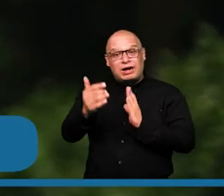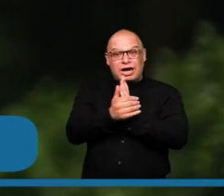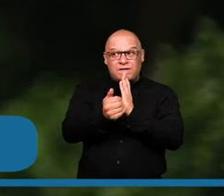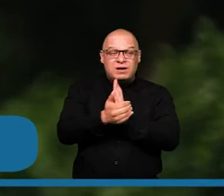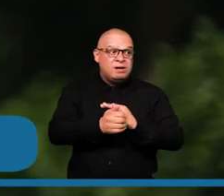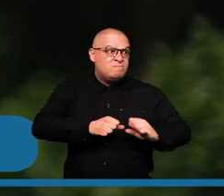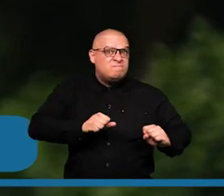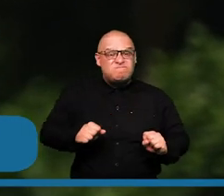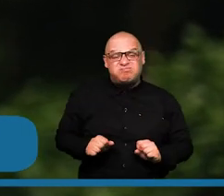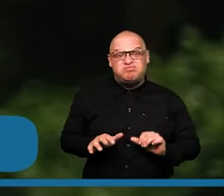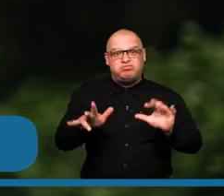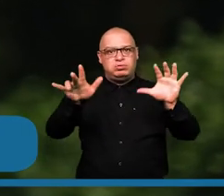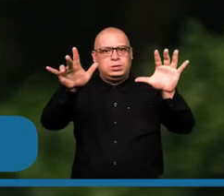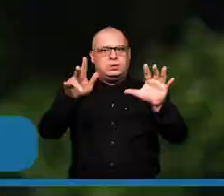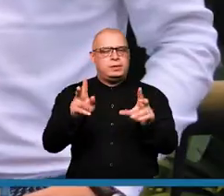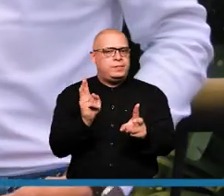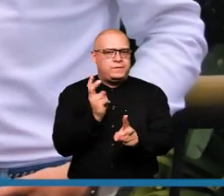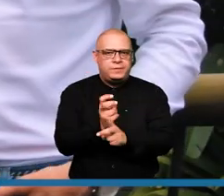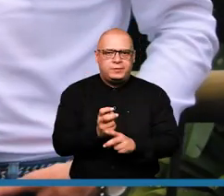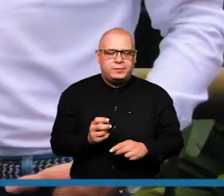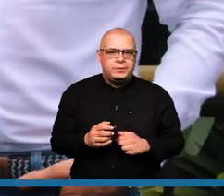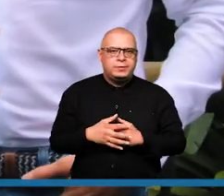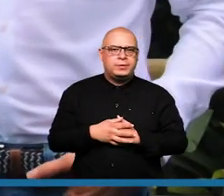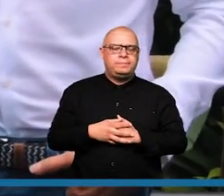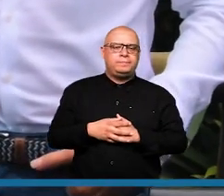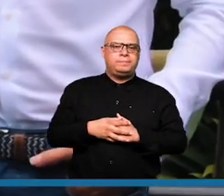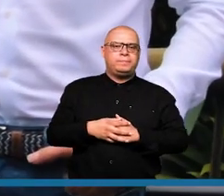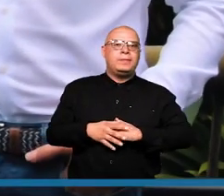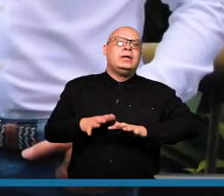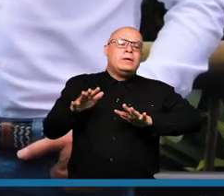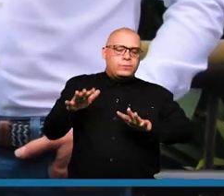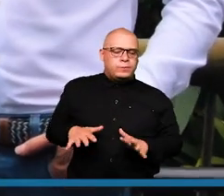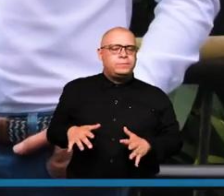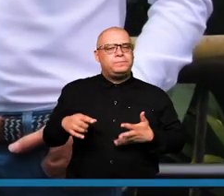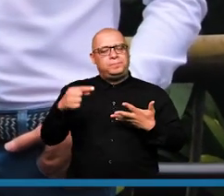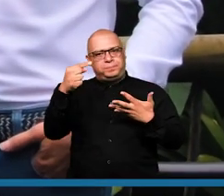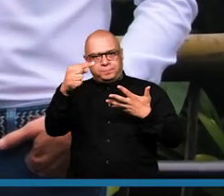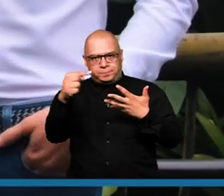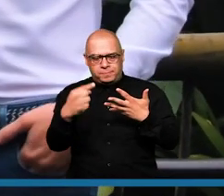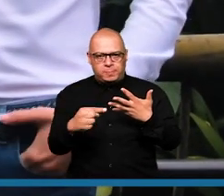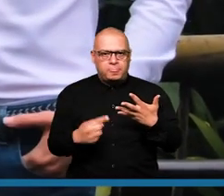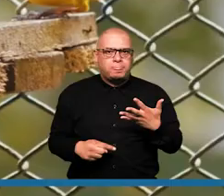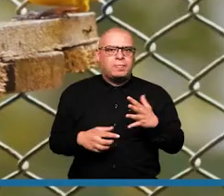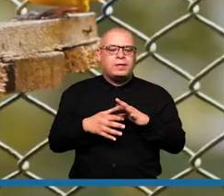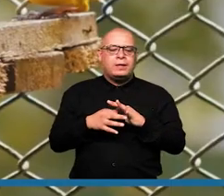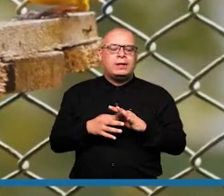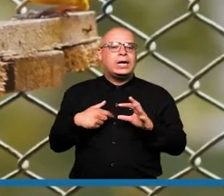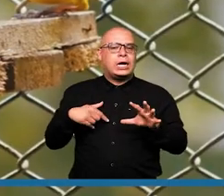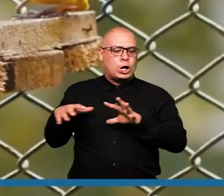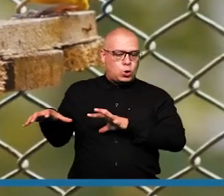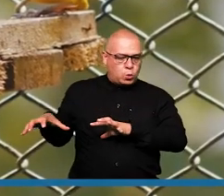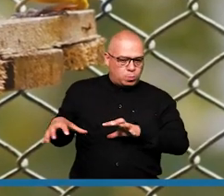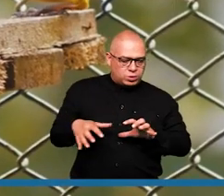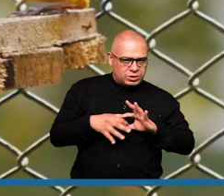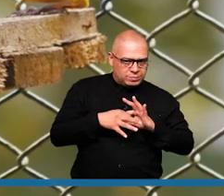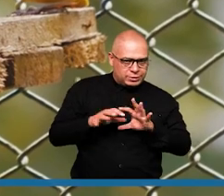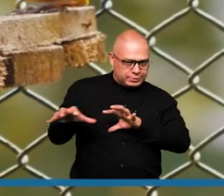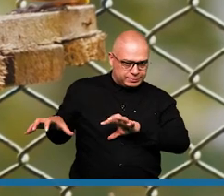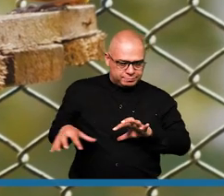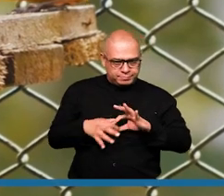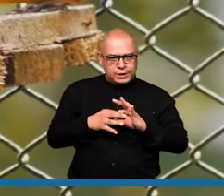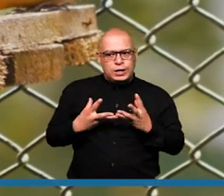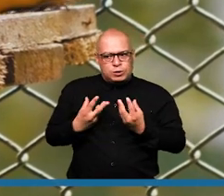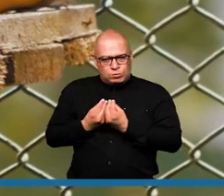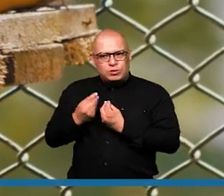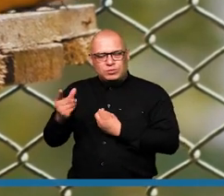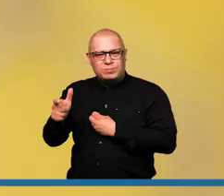unas capacidades de sobrevivir en su medio. La rehabilitación tiene, pues, diferentes áreas. La comportamental, biológica, donde ya hay un